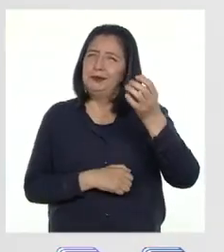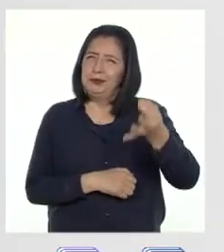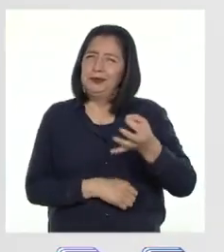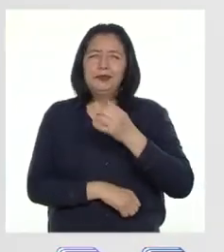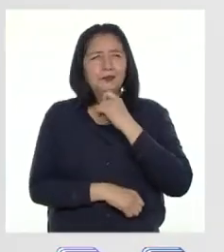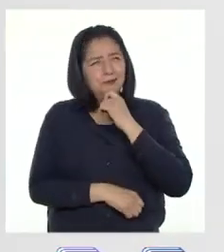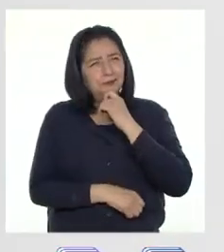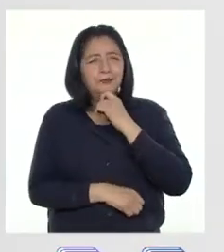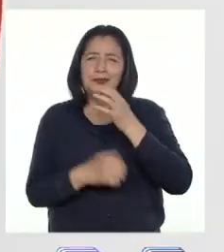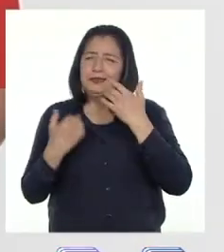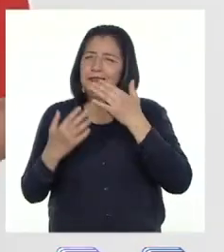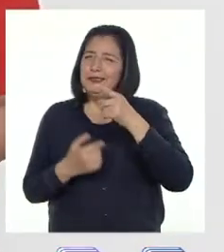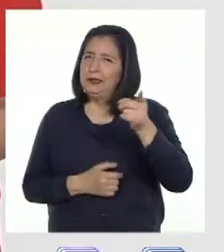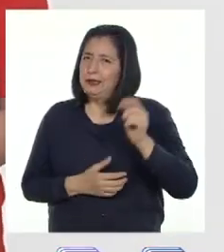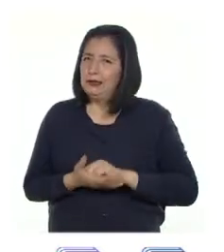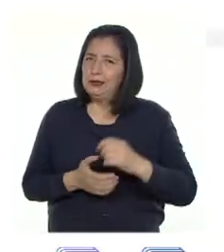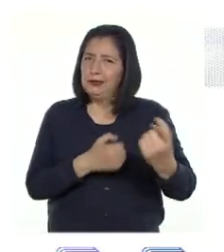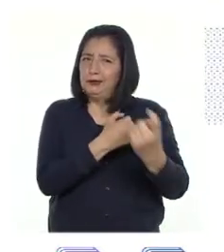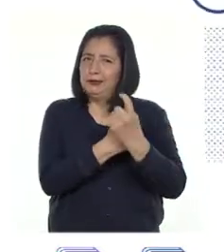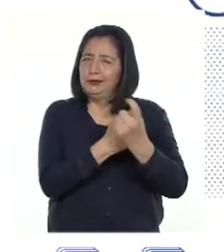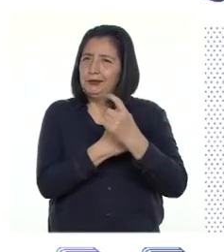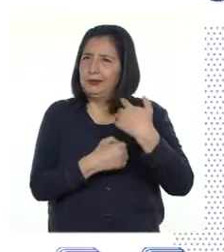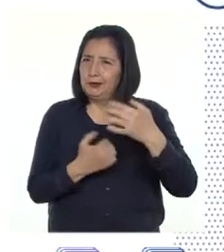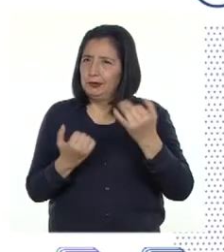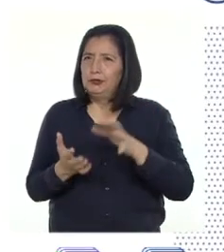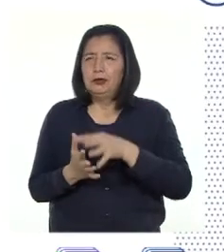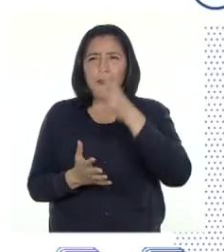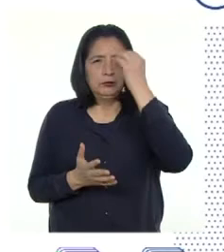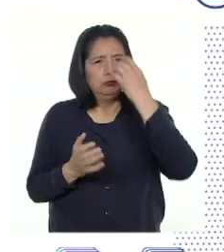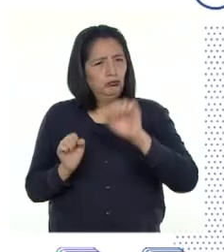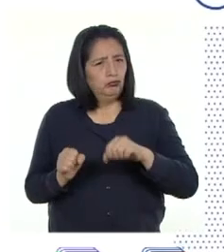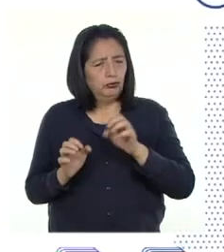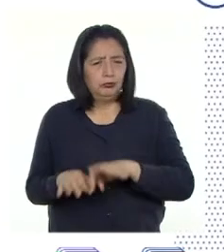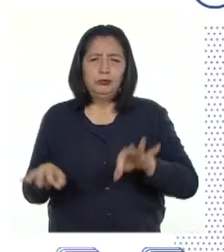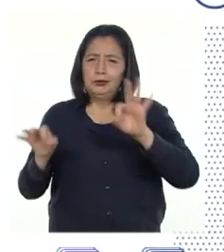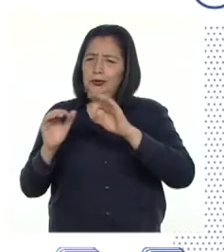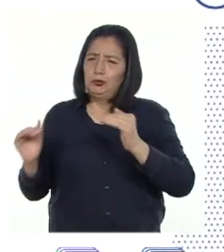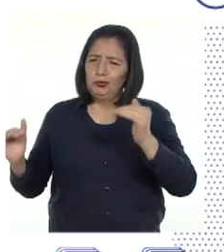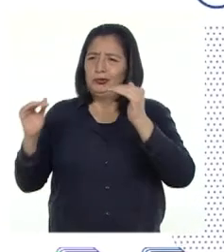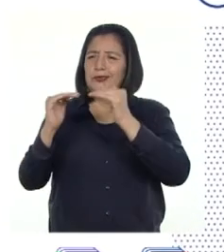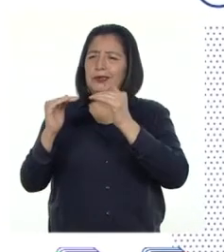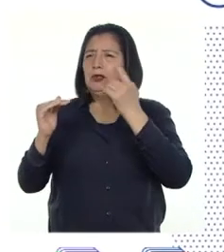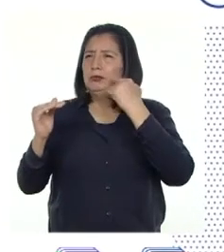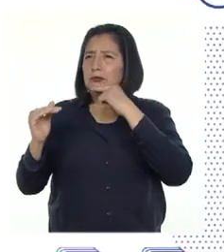¿verdad? Gracias a sus valiosas enseñanzas, hoy hemos aprendido la importancia de la igualdad